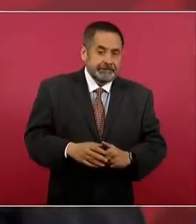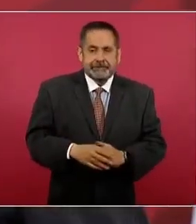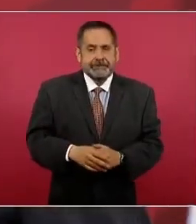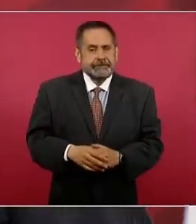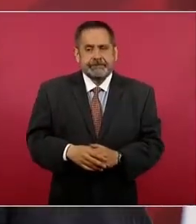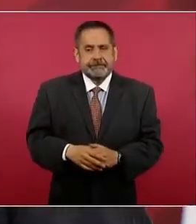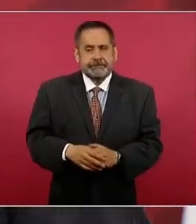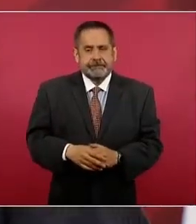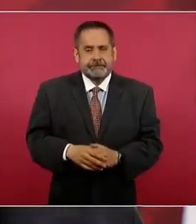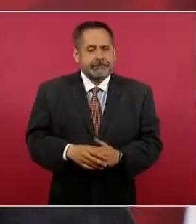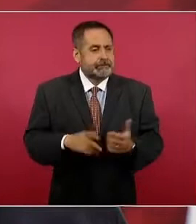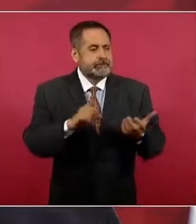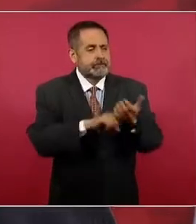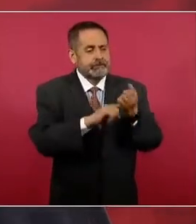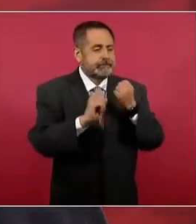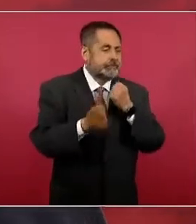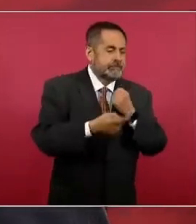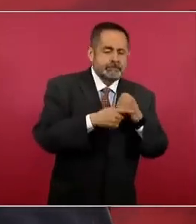tampoco del fondo.